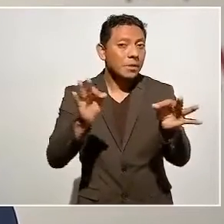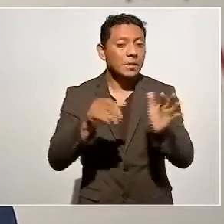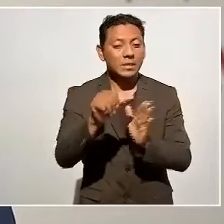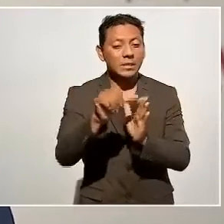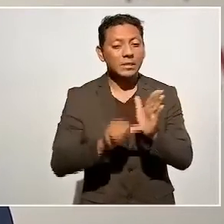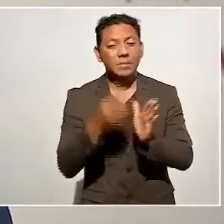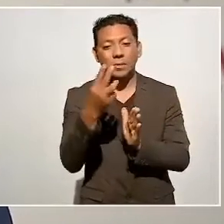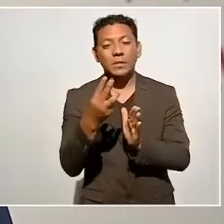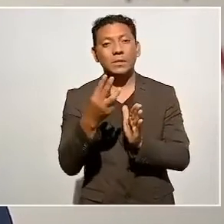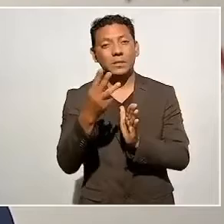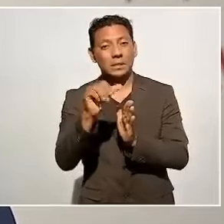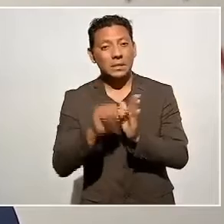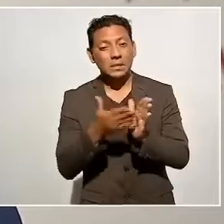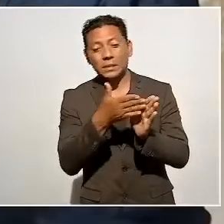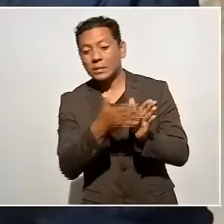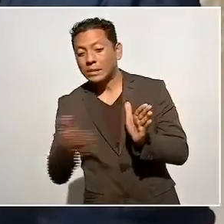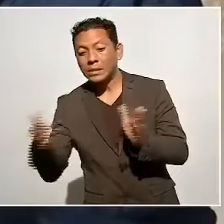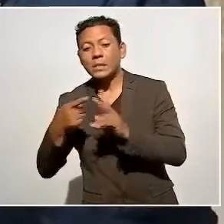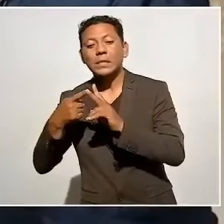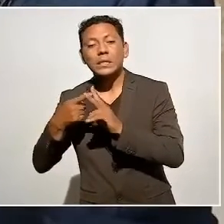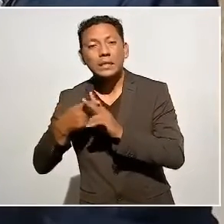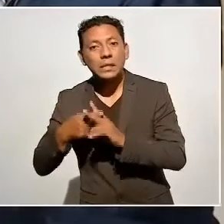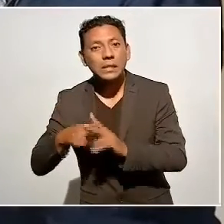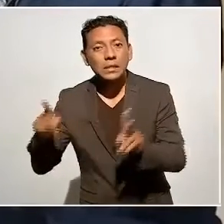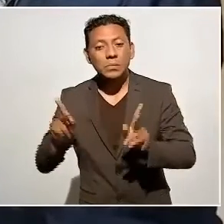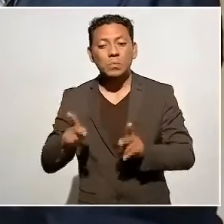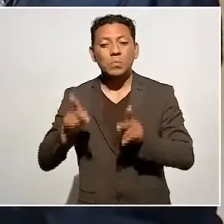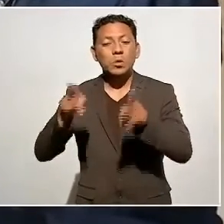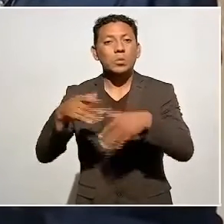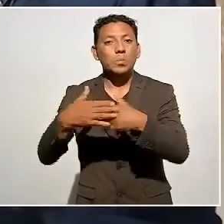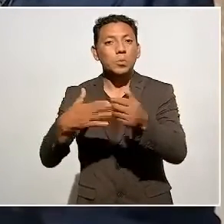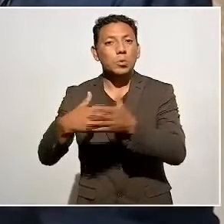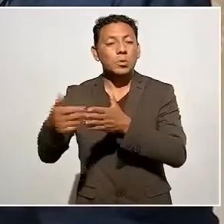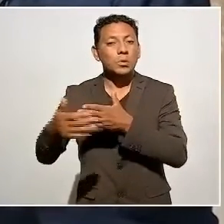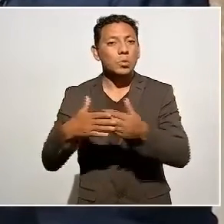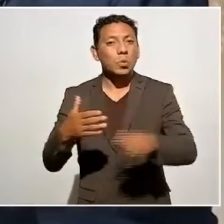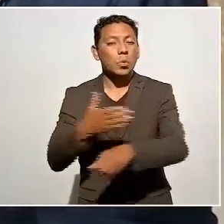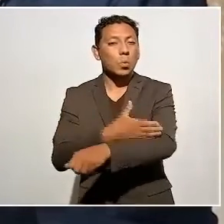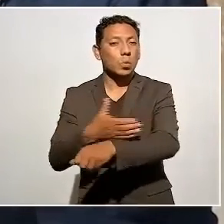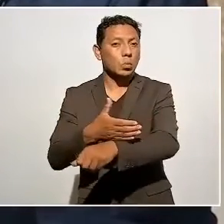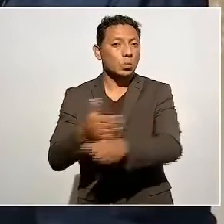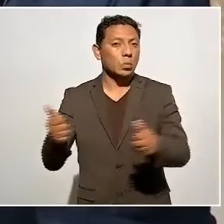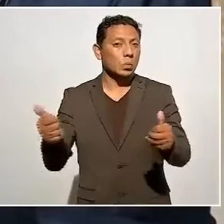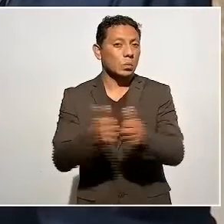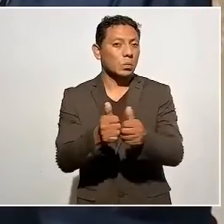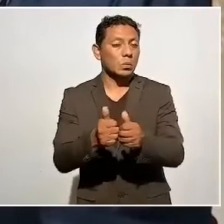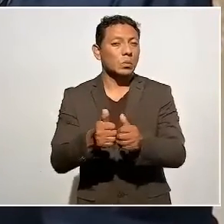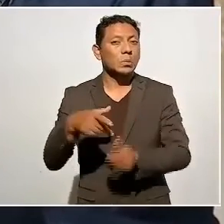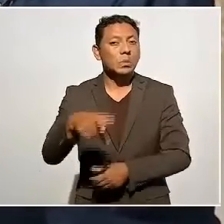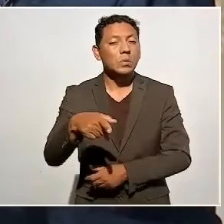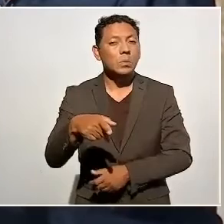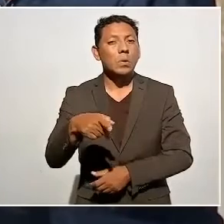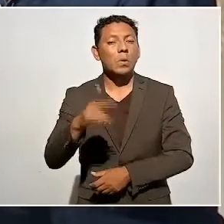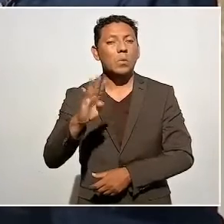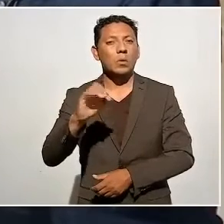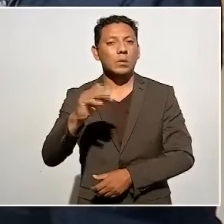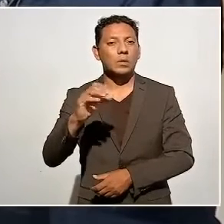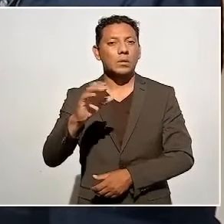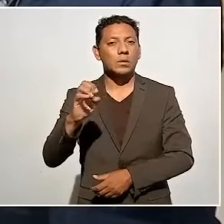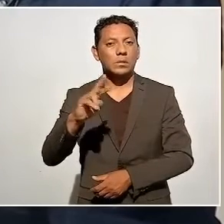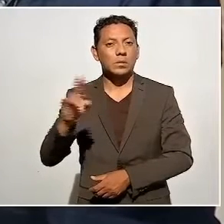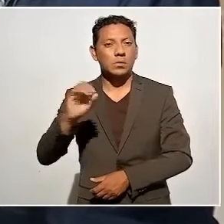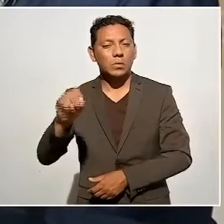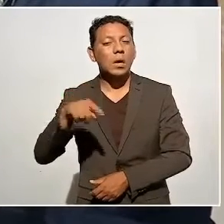trimestre iniciaremos con la construcción del puente moderno que acompañará al antiguo e icónico puente de Boca del Cerro, que